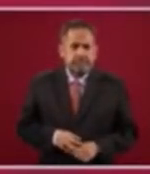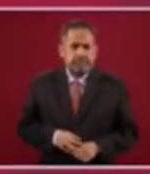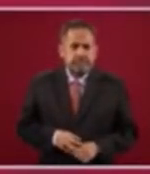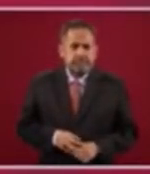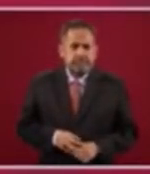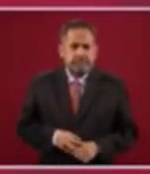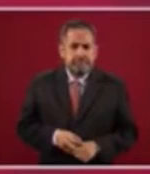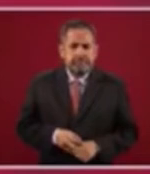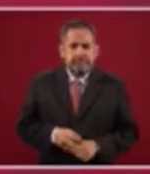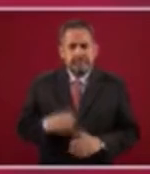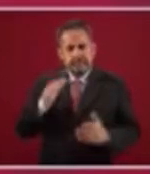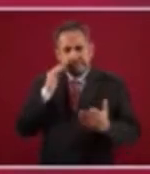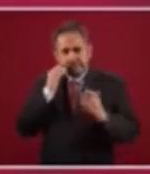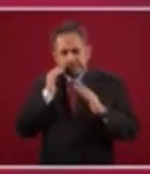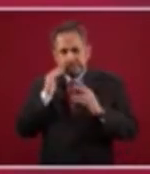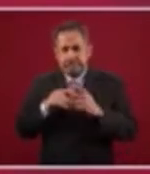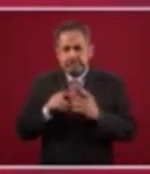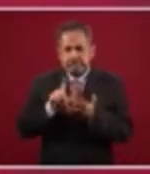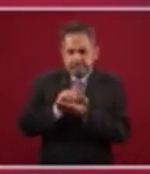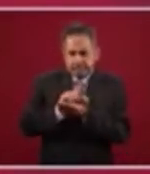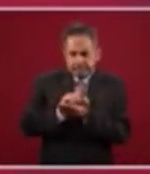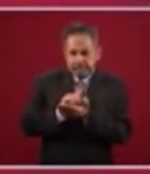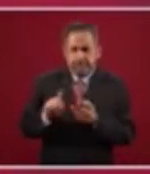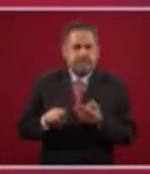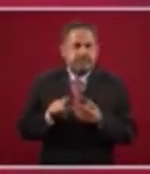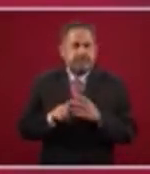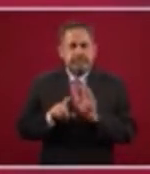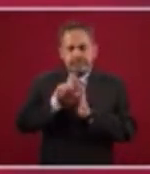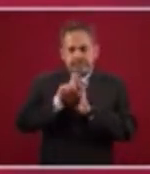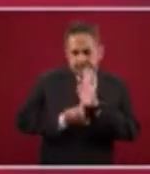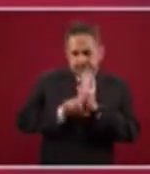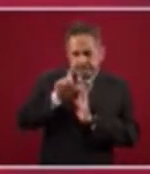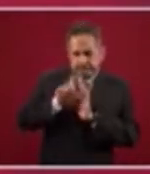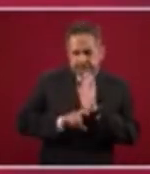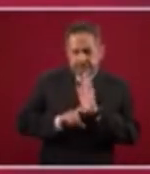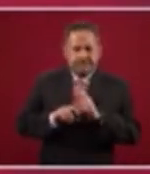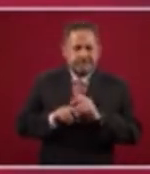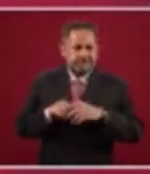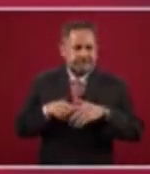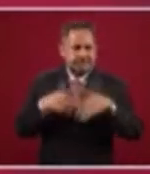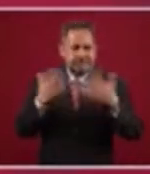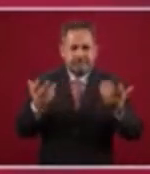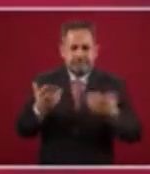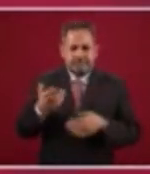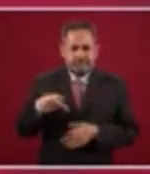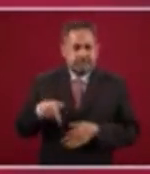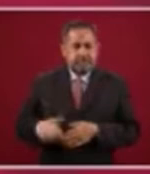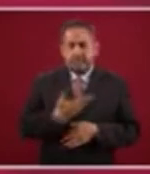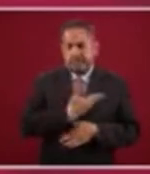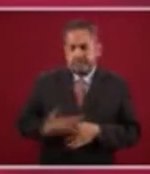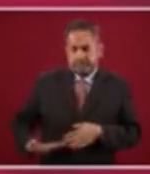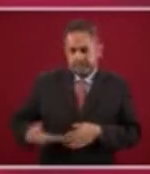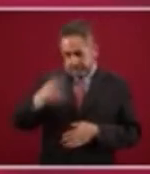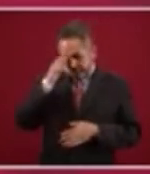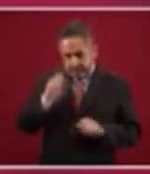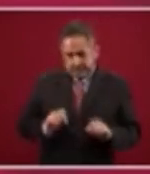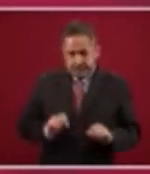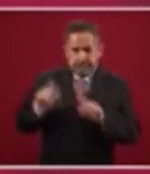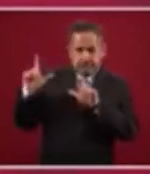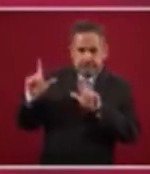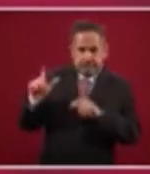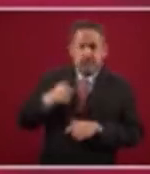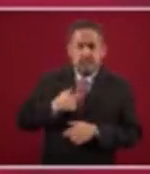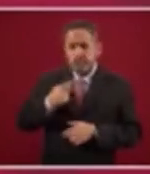el Face, el Twitter, el Instagram, de la presidencia, el que yo